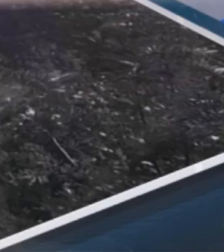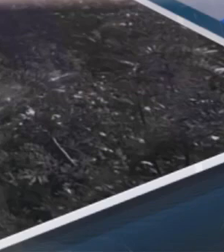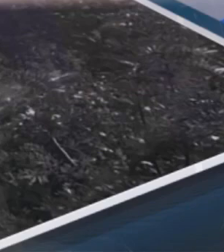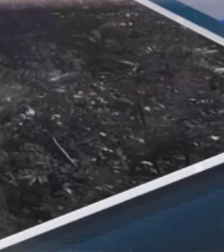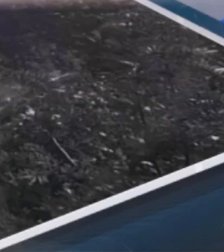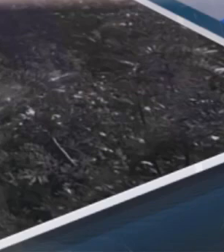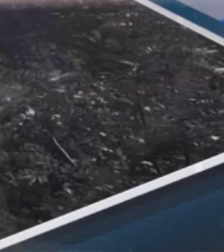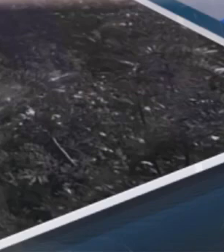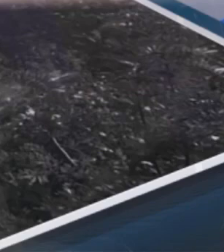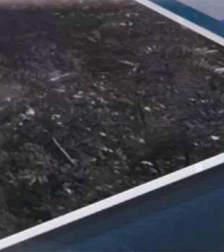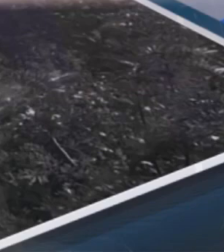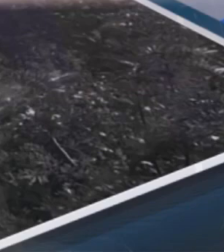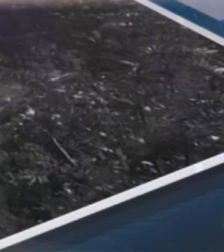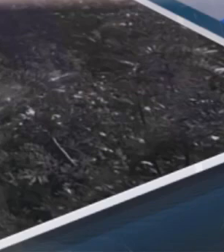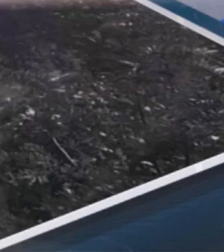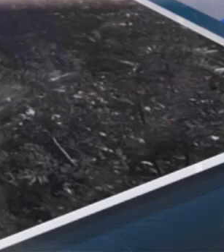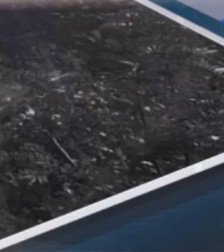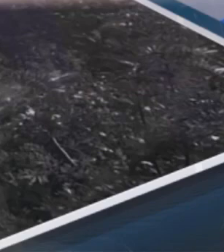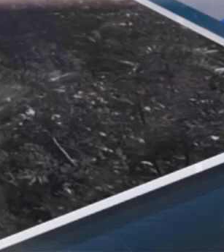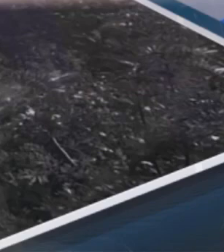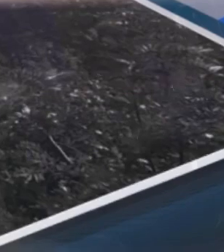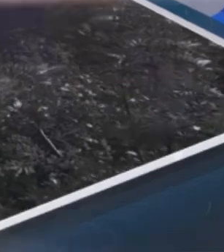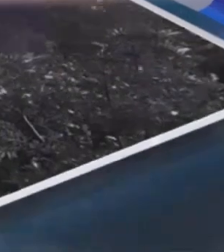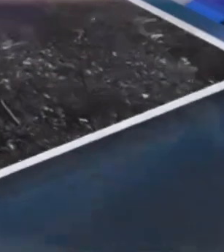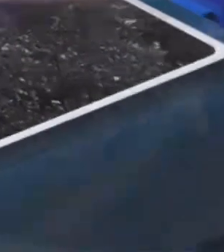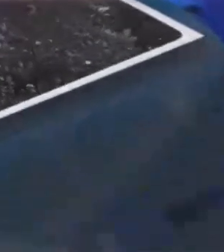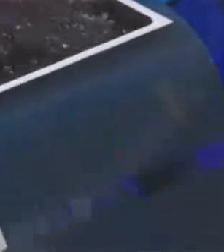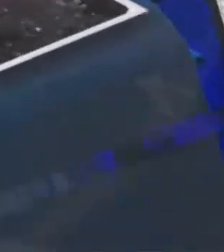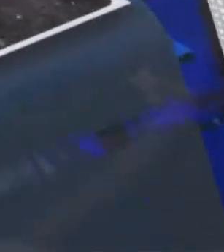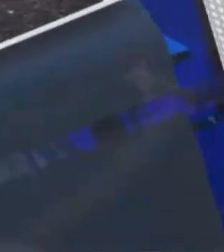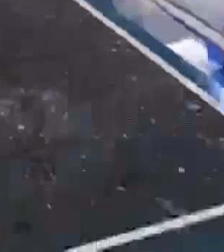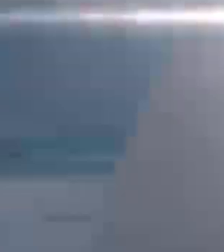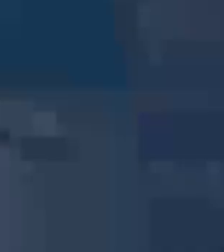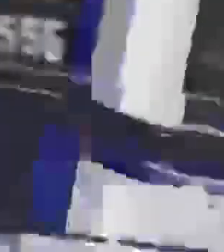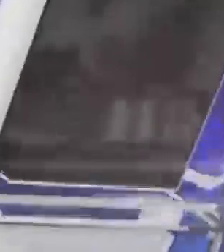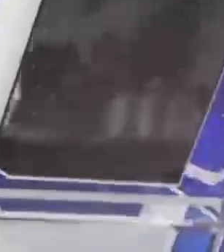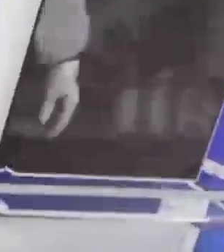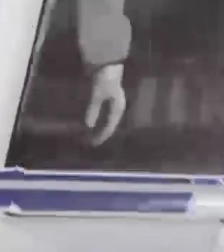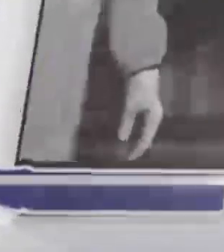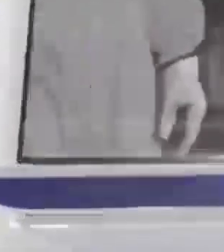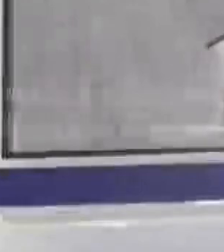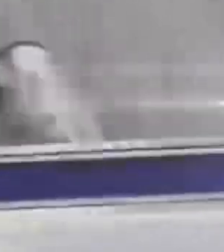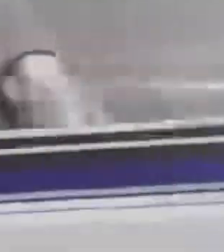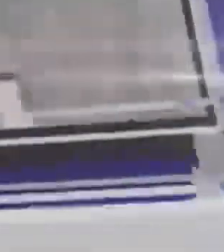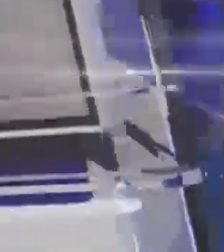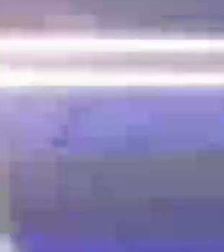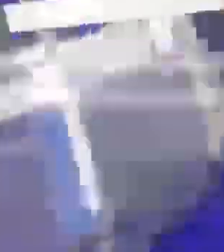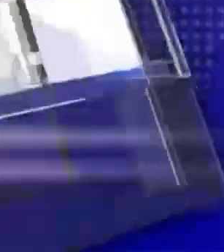Bueno,